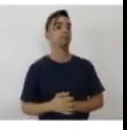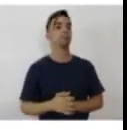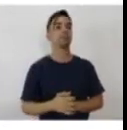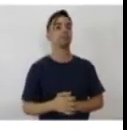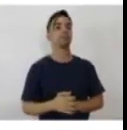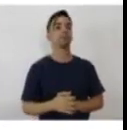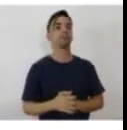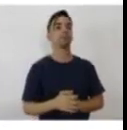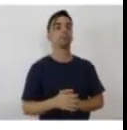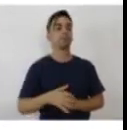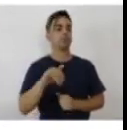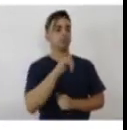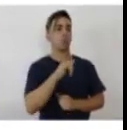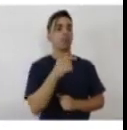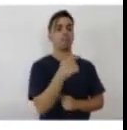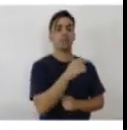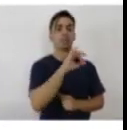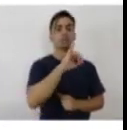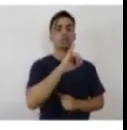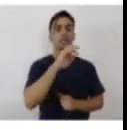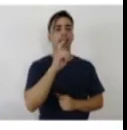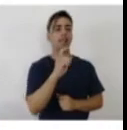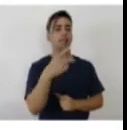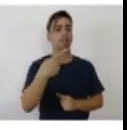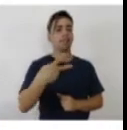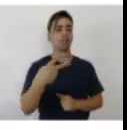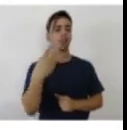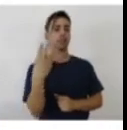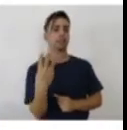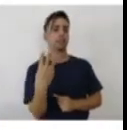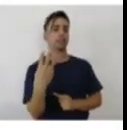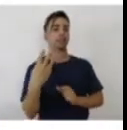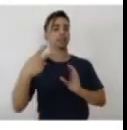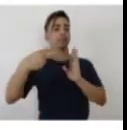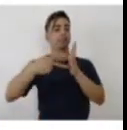3, por lo que menos 6x es menor que 3.